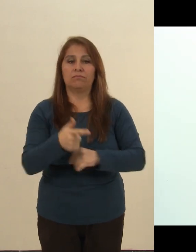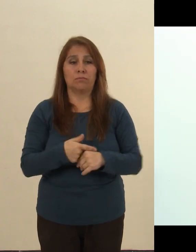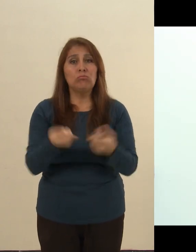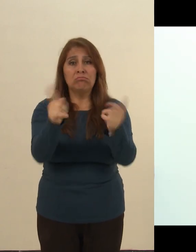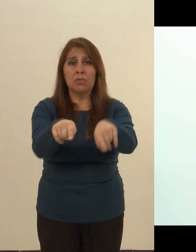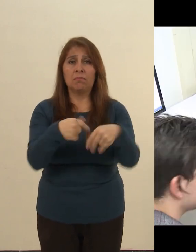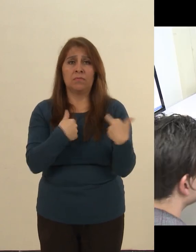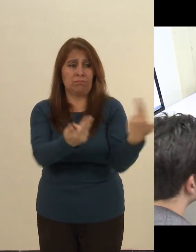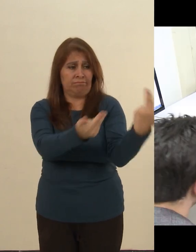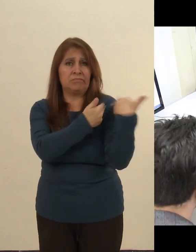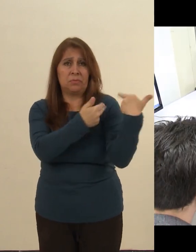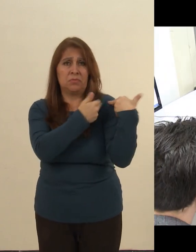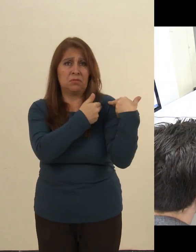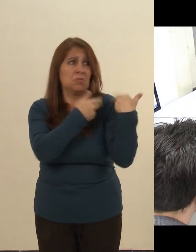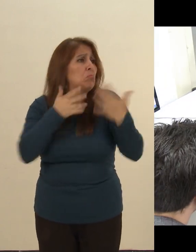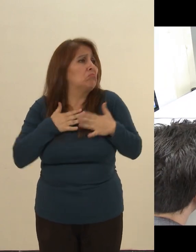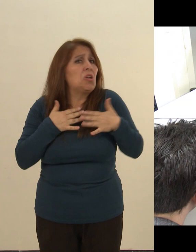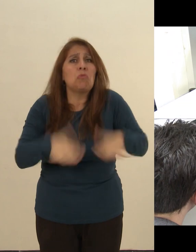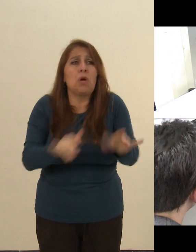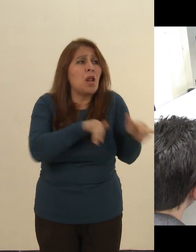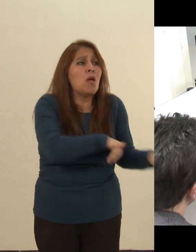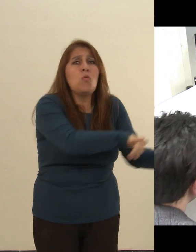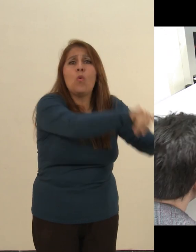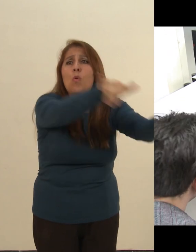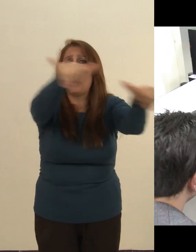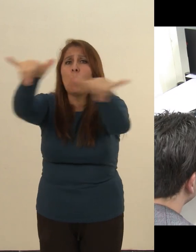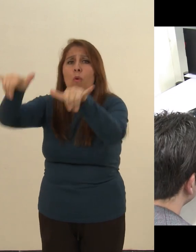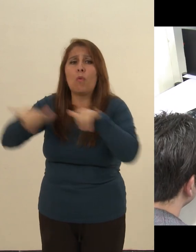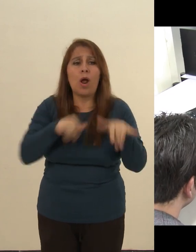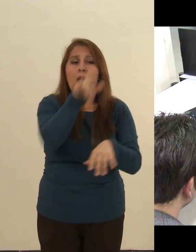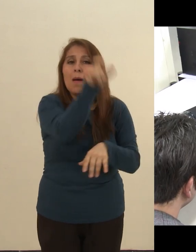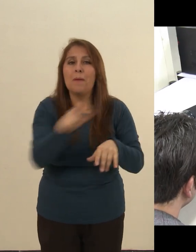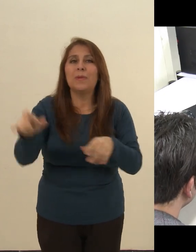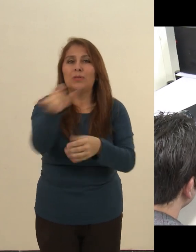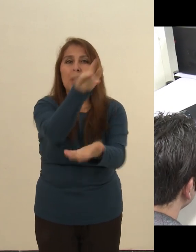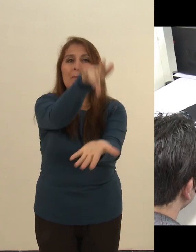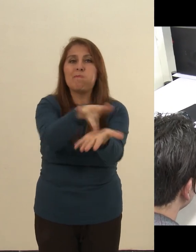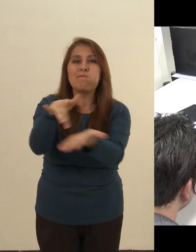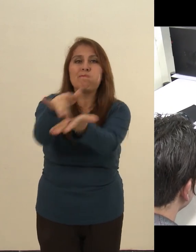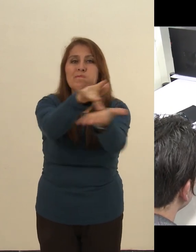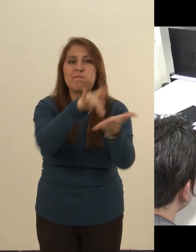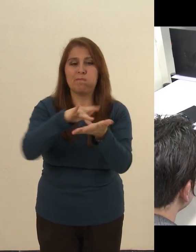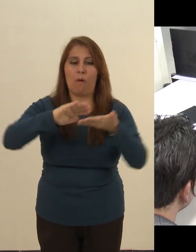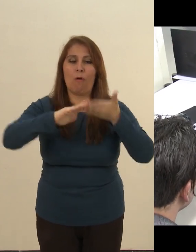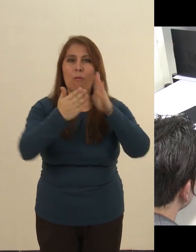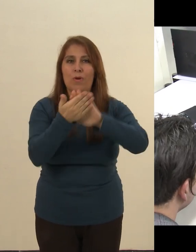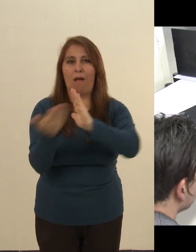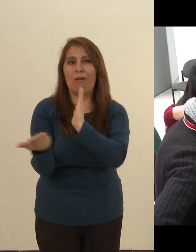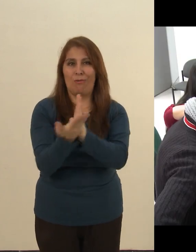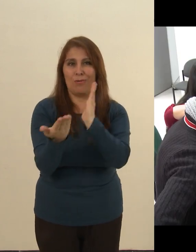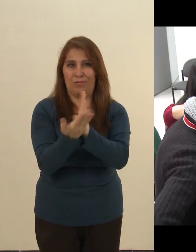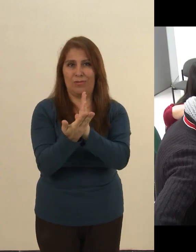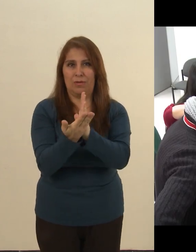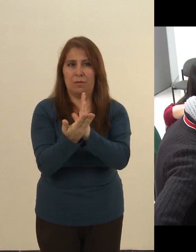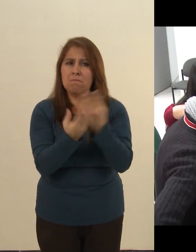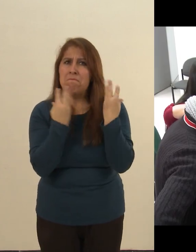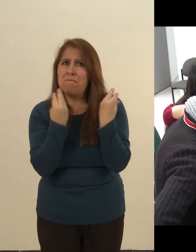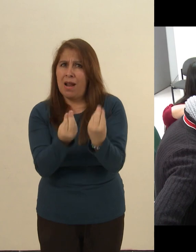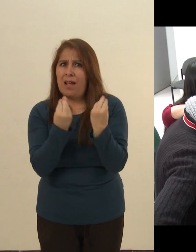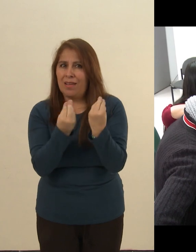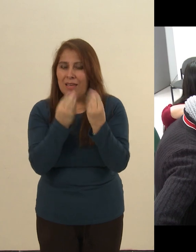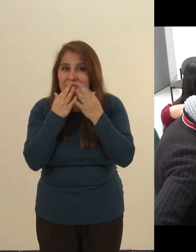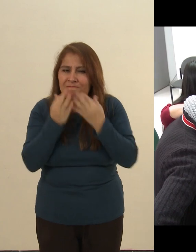sujeto que es tan responsable como cualquiera de los otros actores de una comunidad educativa para